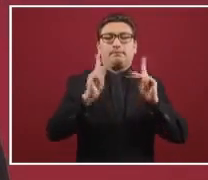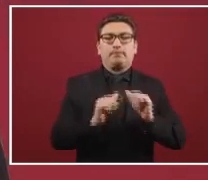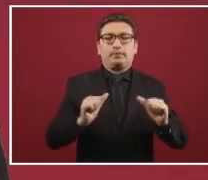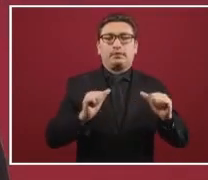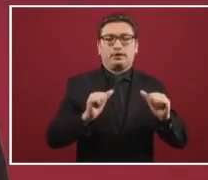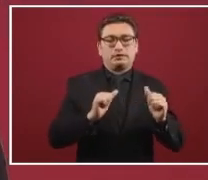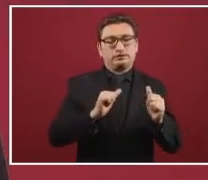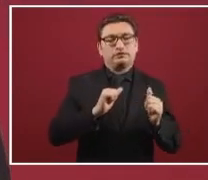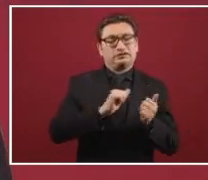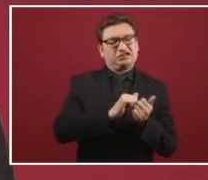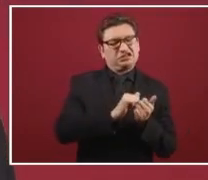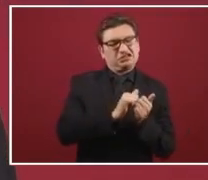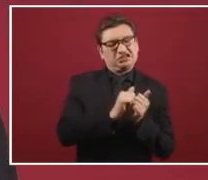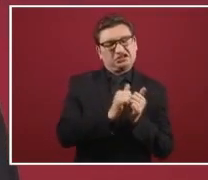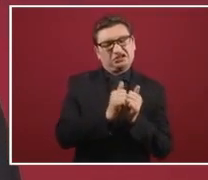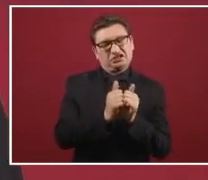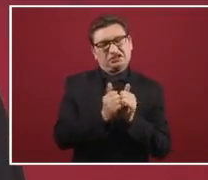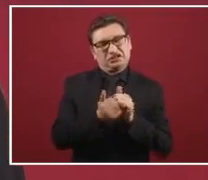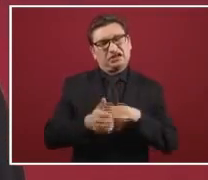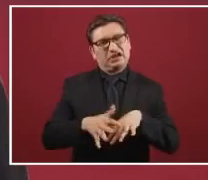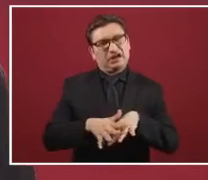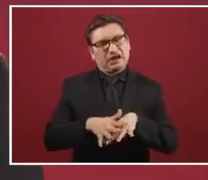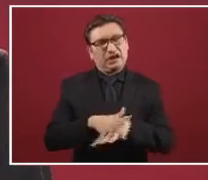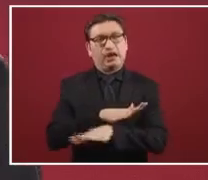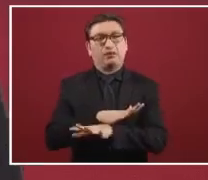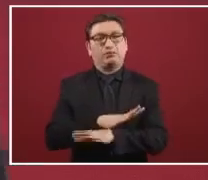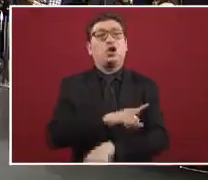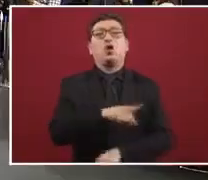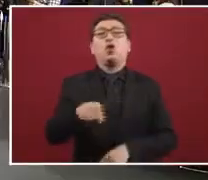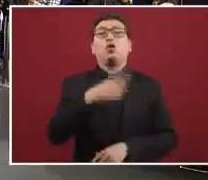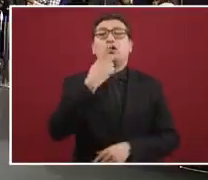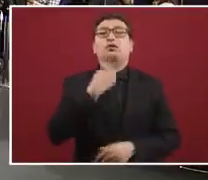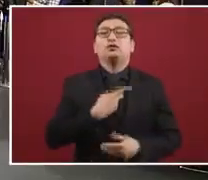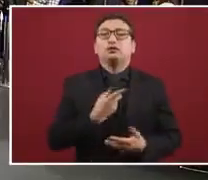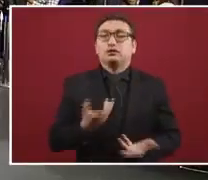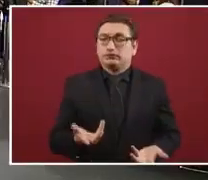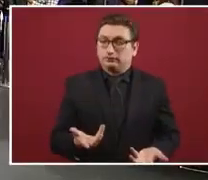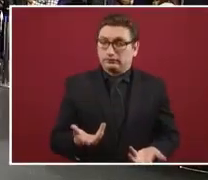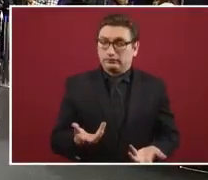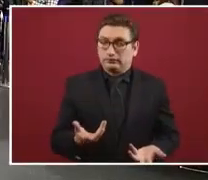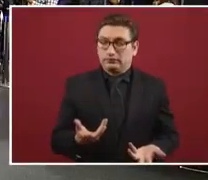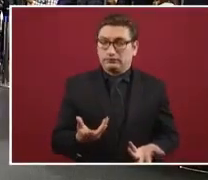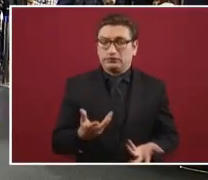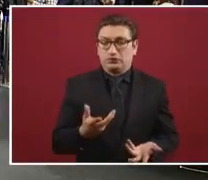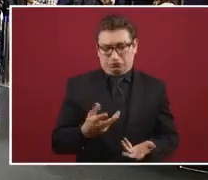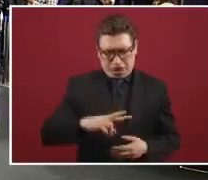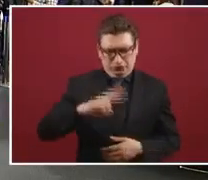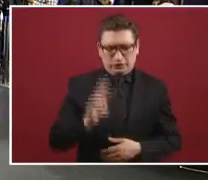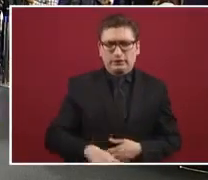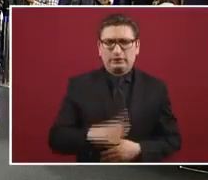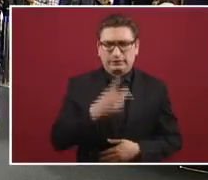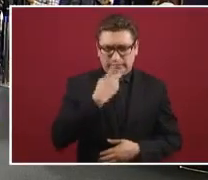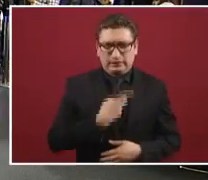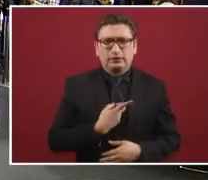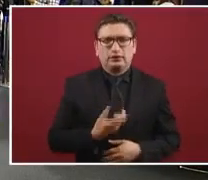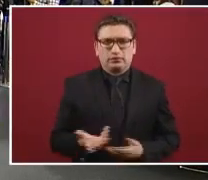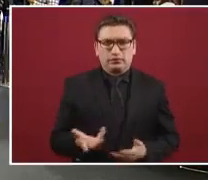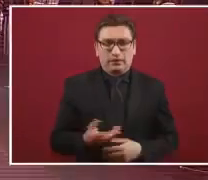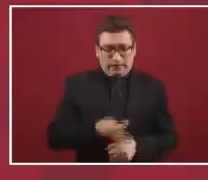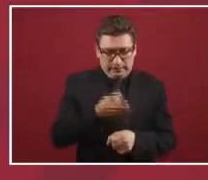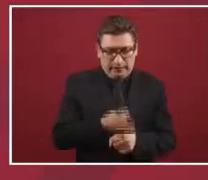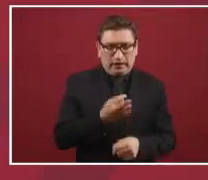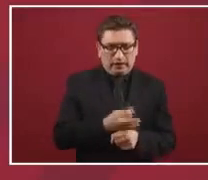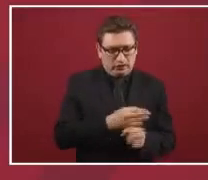se están llevando a cabo los cambios. O díganme, en honor a la verdad, si no es un